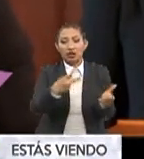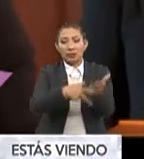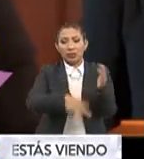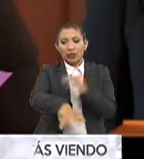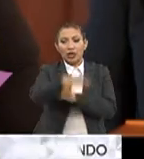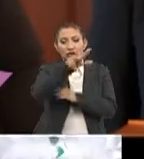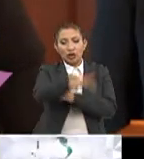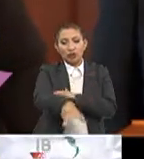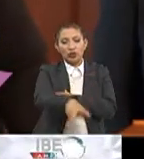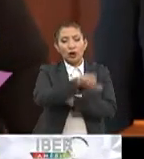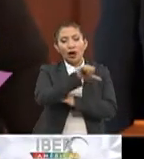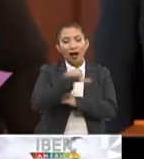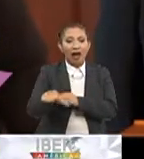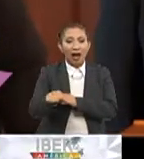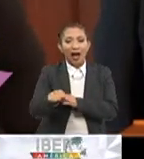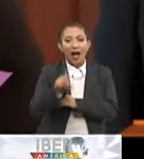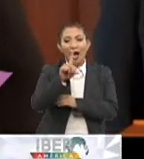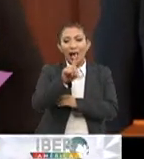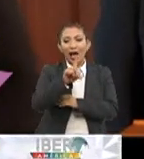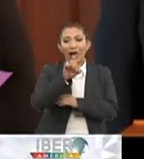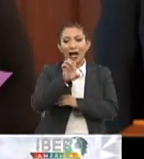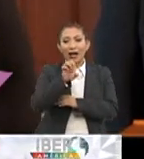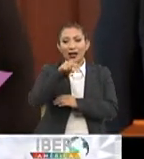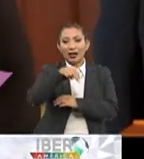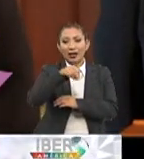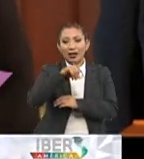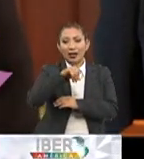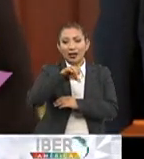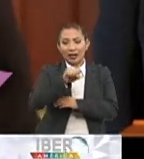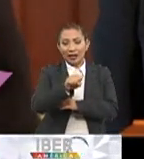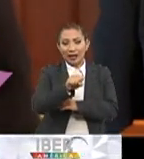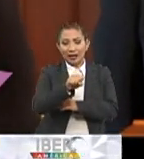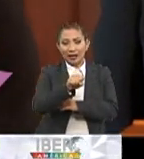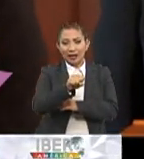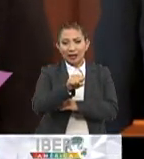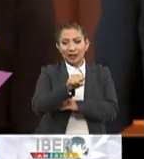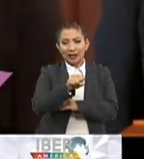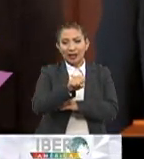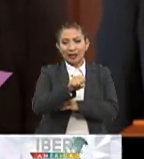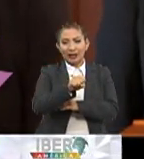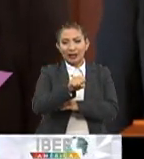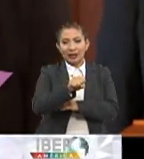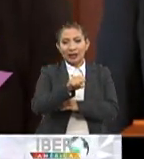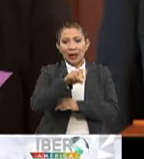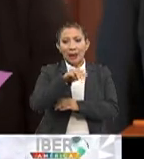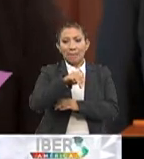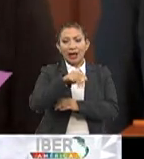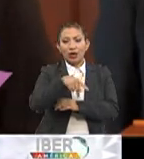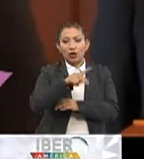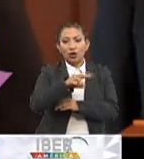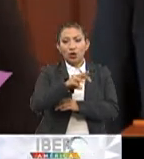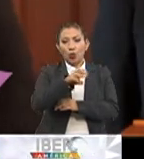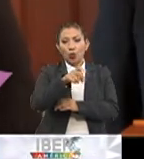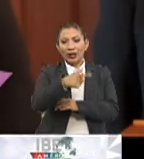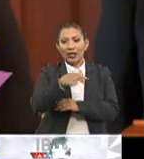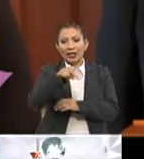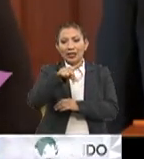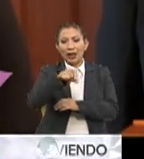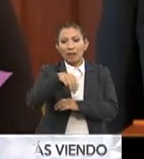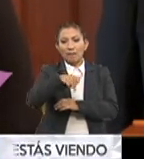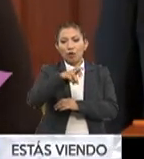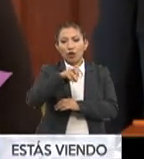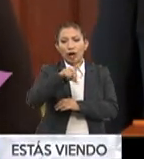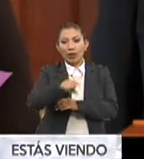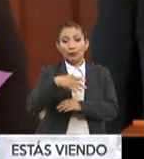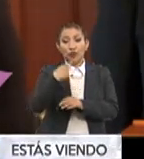award the Nobel Peace Prize for 2018 to Denis Mukwege and Nadia Murad